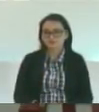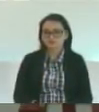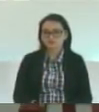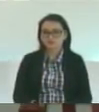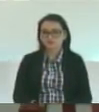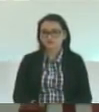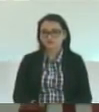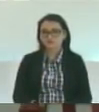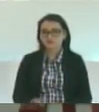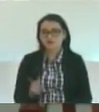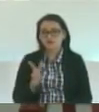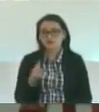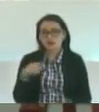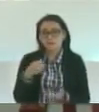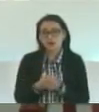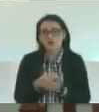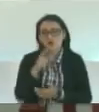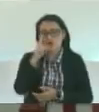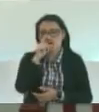Venezuela pagó entre el año